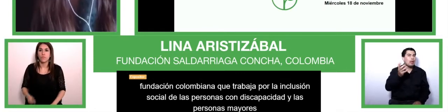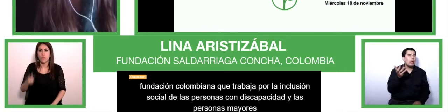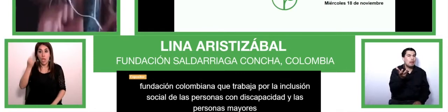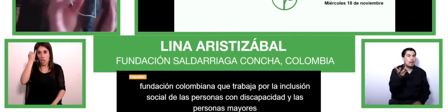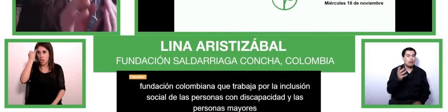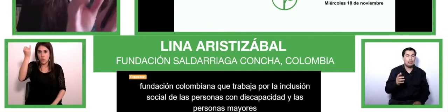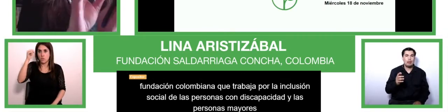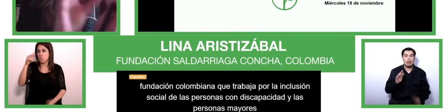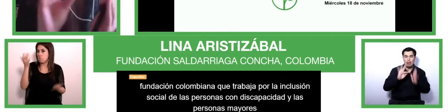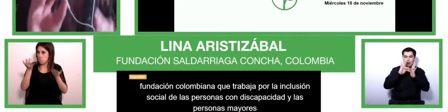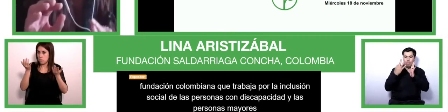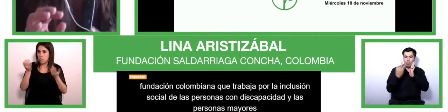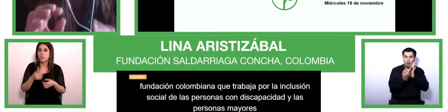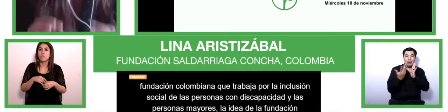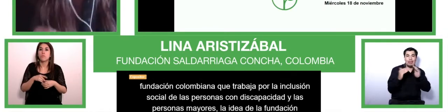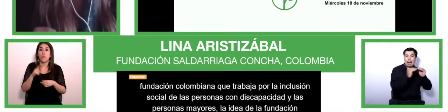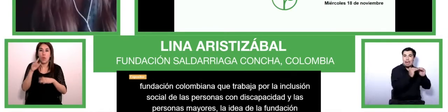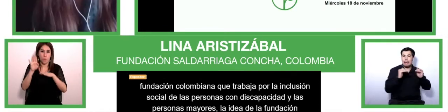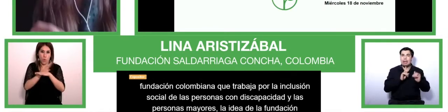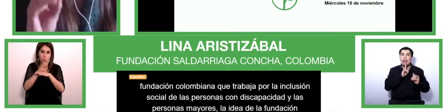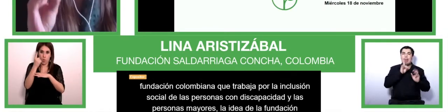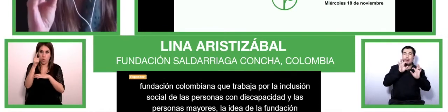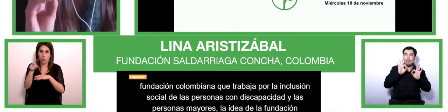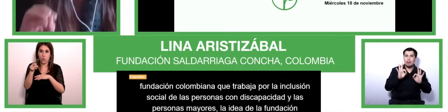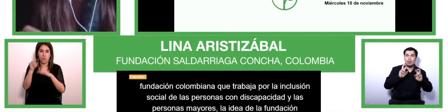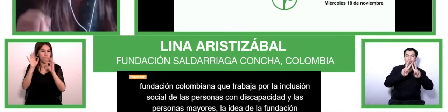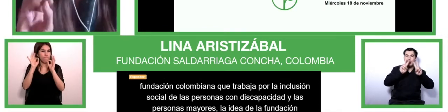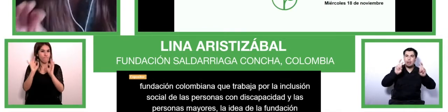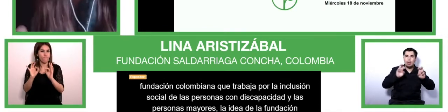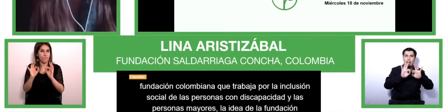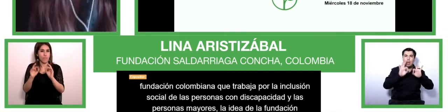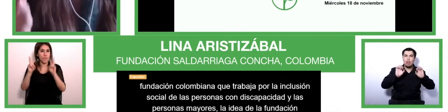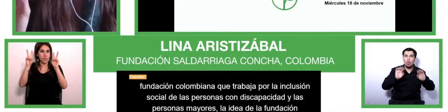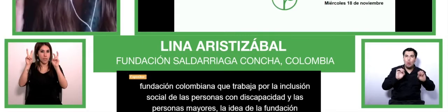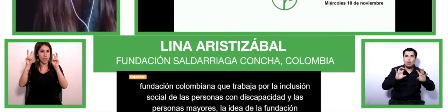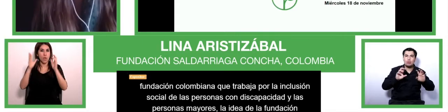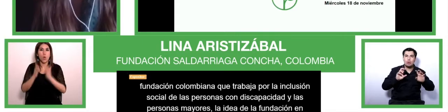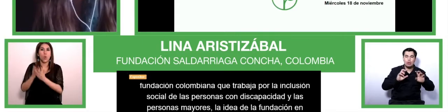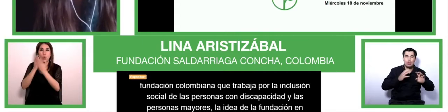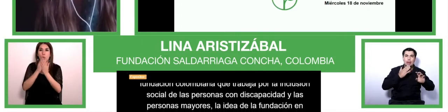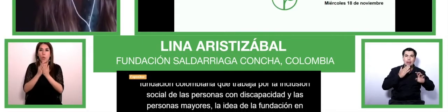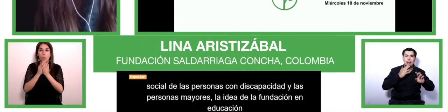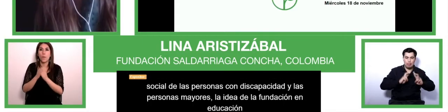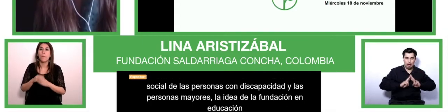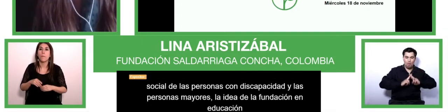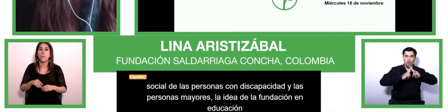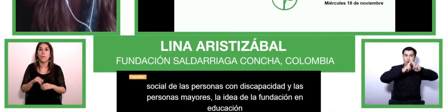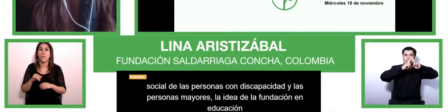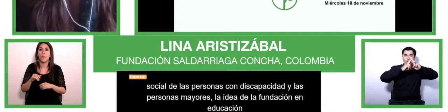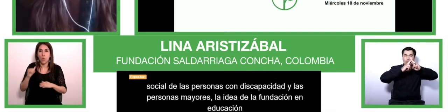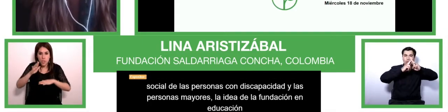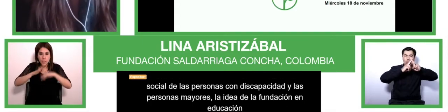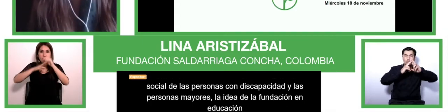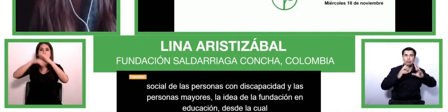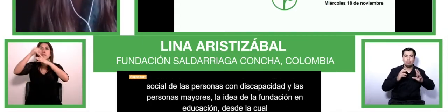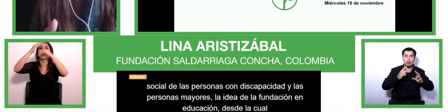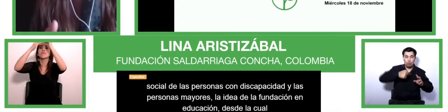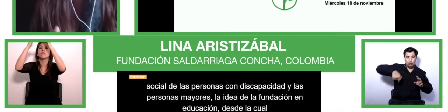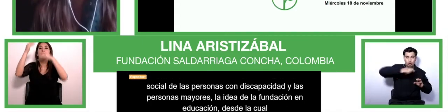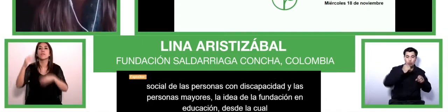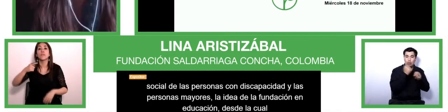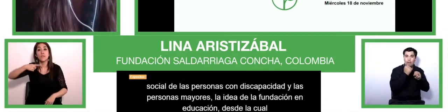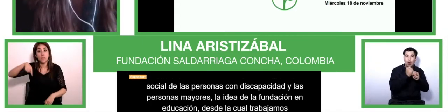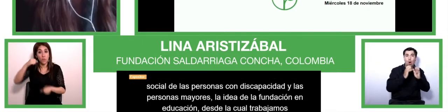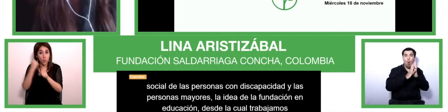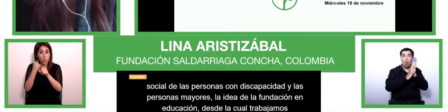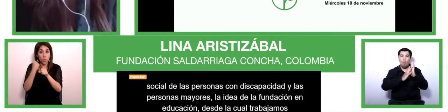La idea de la fundación tiene una línea especial en educación y formación, desde la cual trabajamos